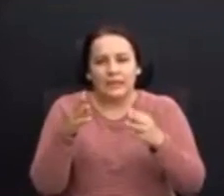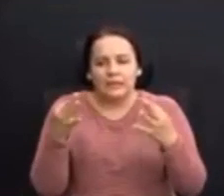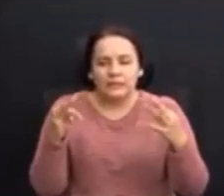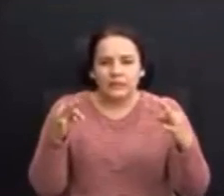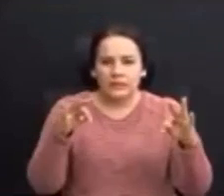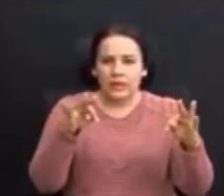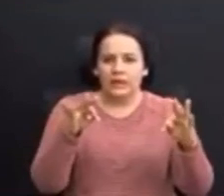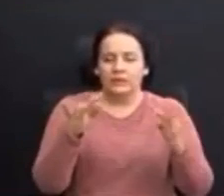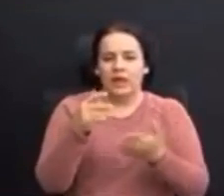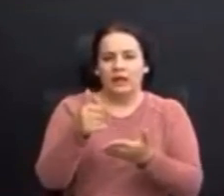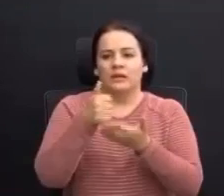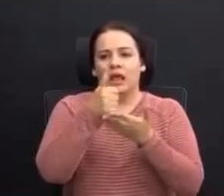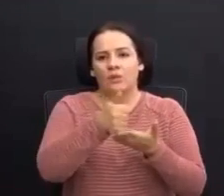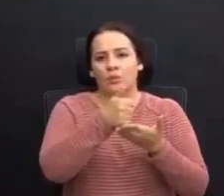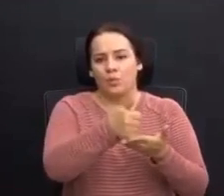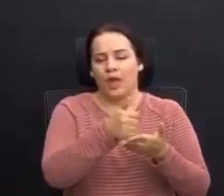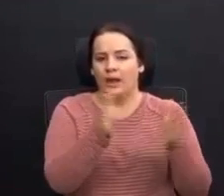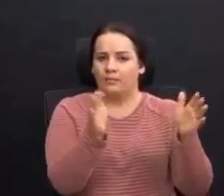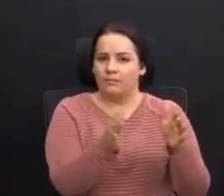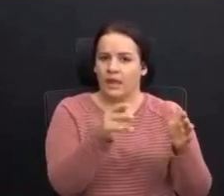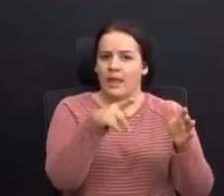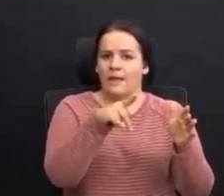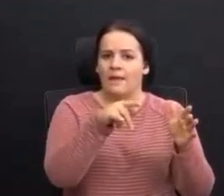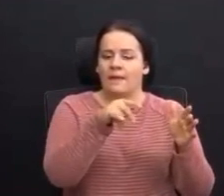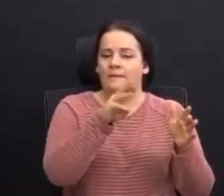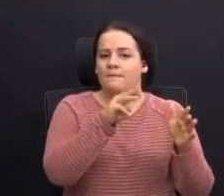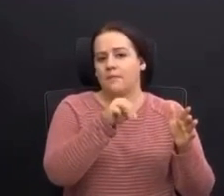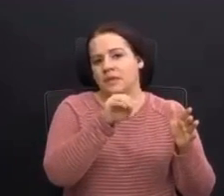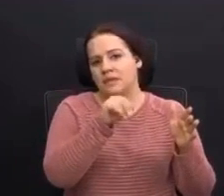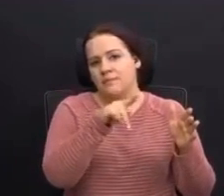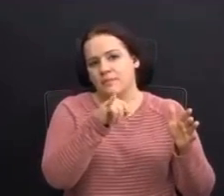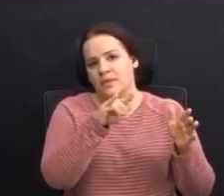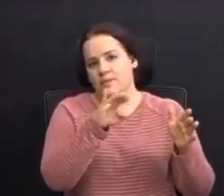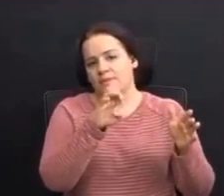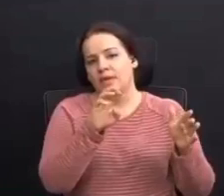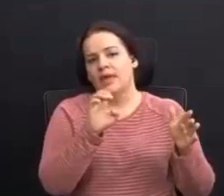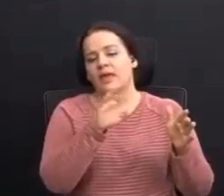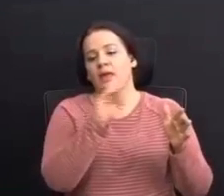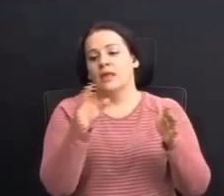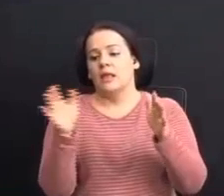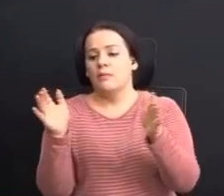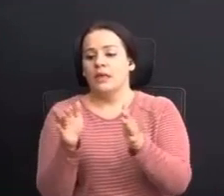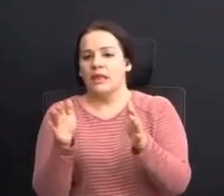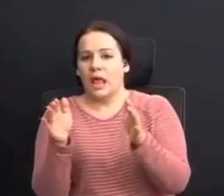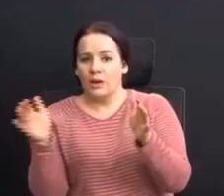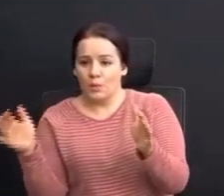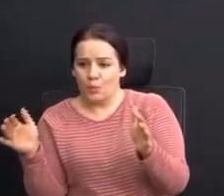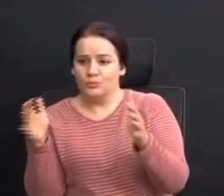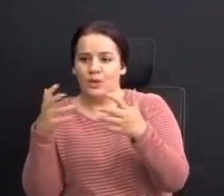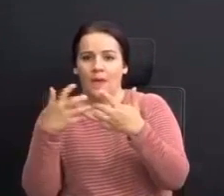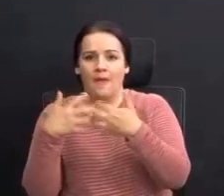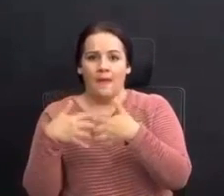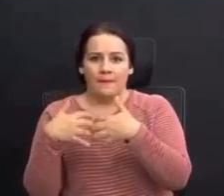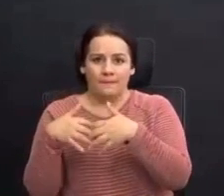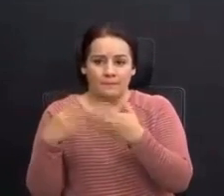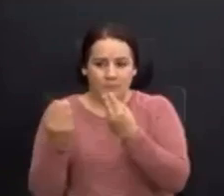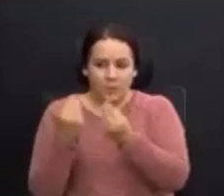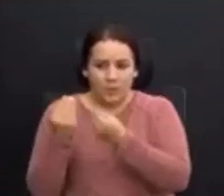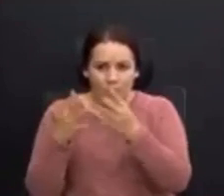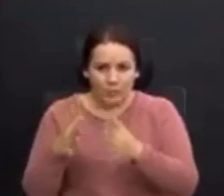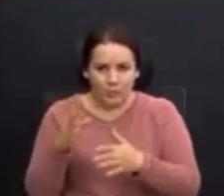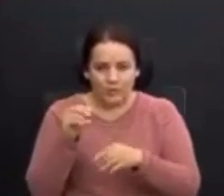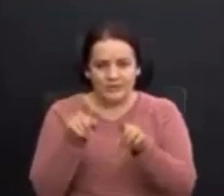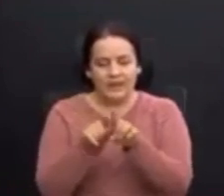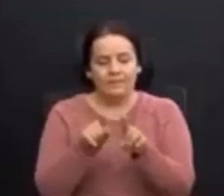ayuda al sector MIPYME o al sector de pequeños y medianos productores, igualmente el tema de la reactivación